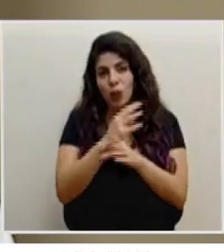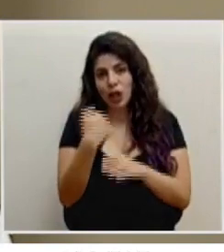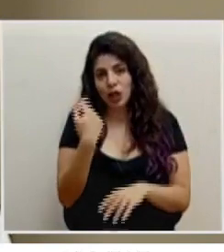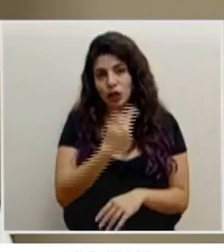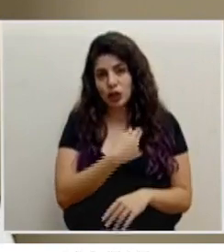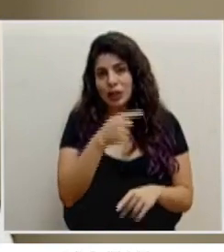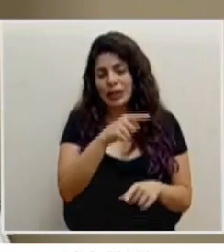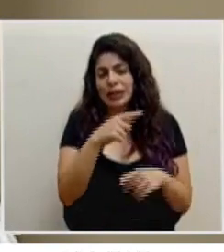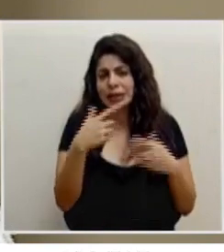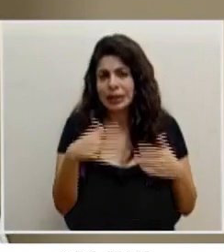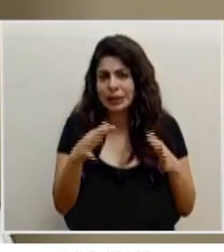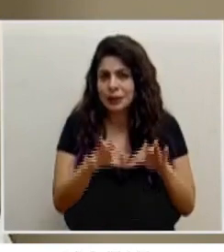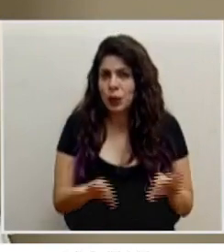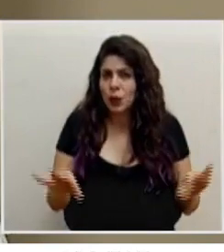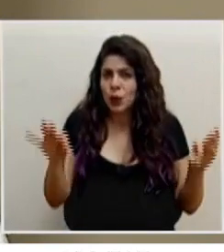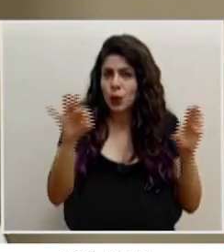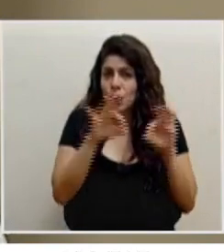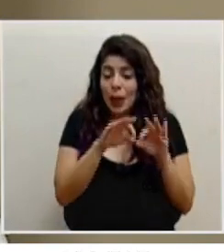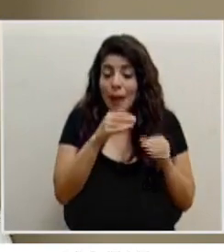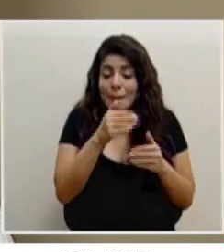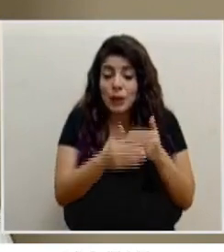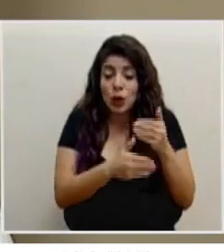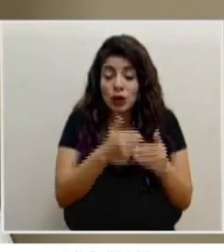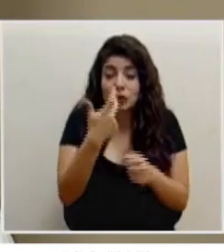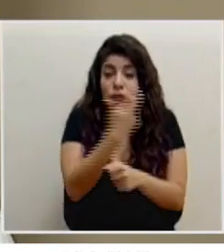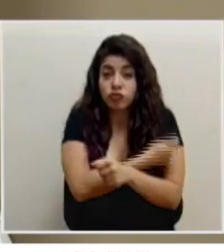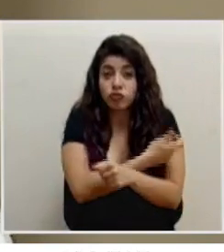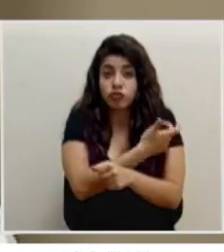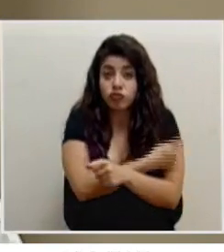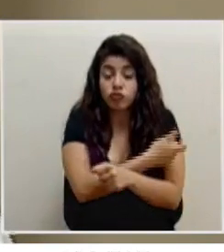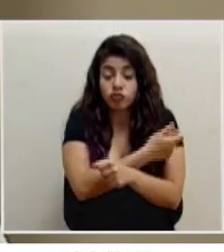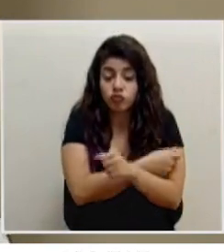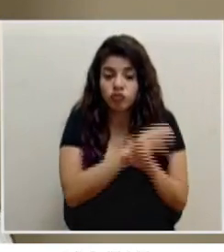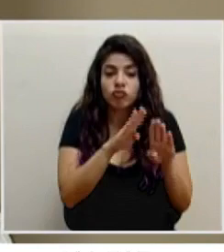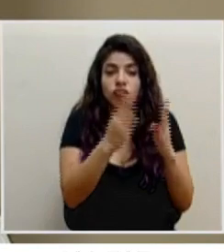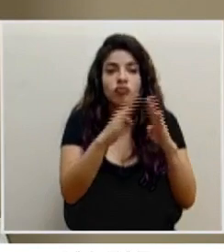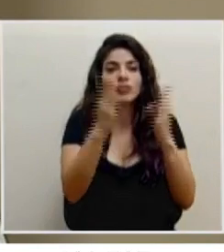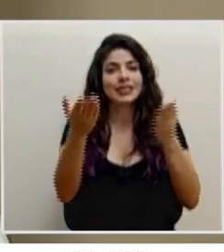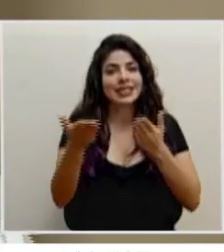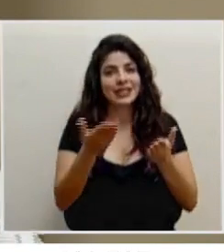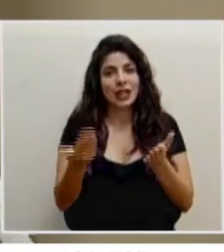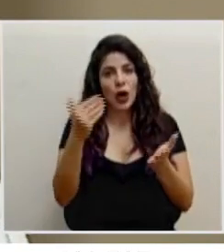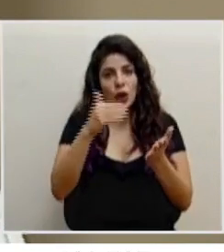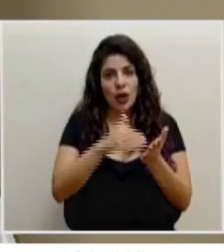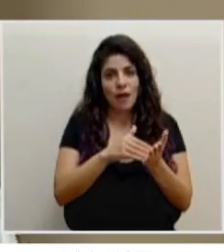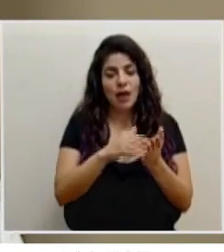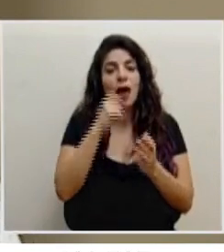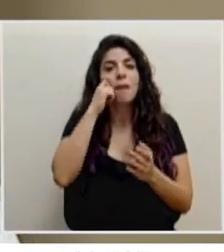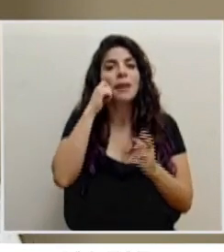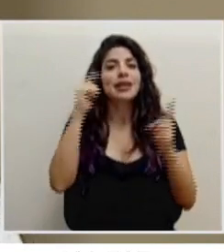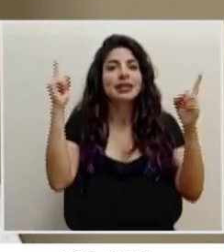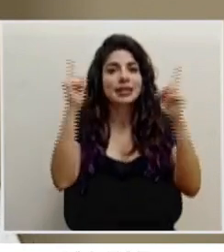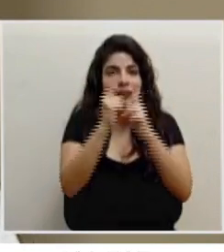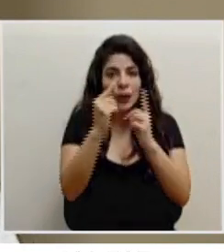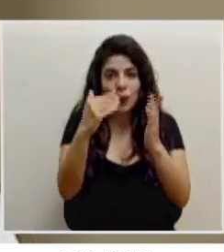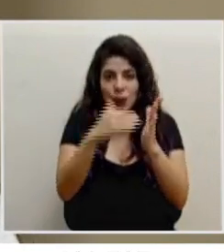muy importante. A través de este proceso hemos logrado reabrir servicios y dar consultas